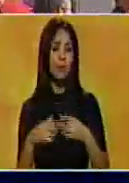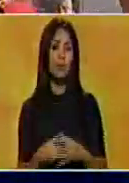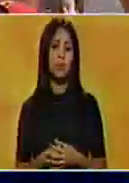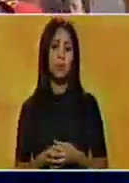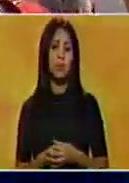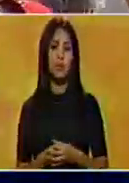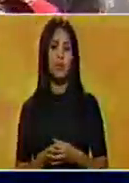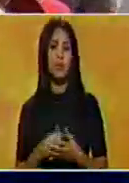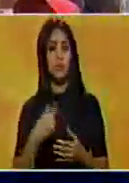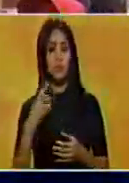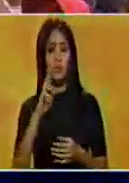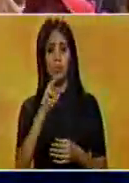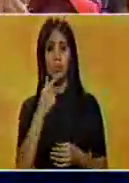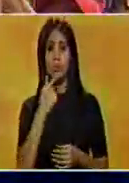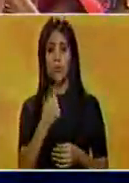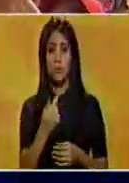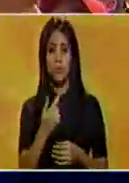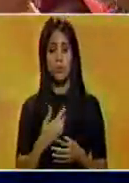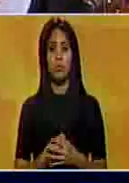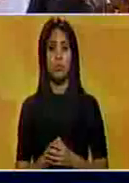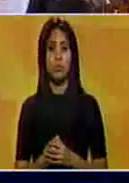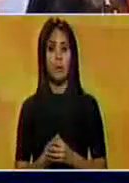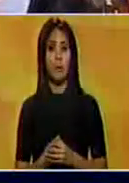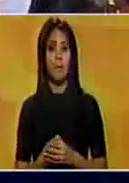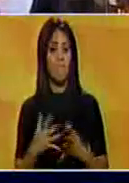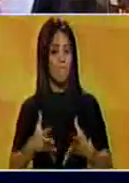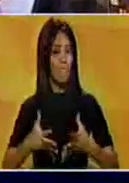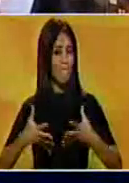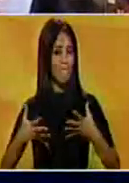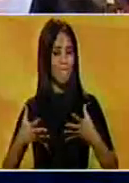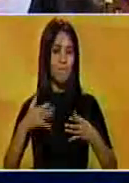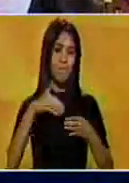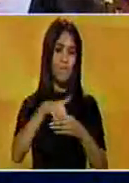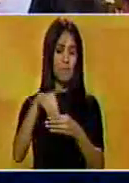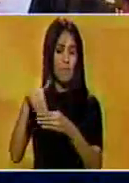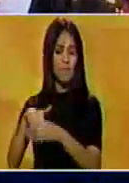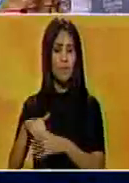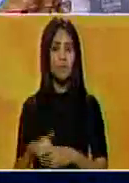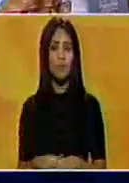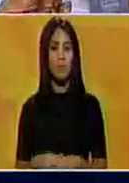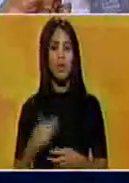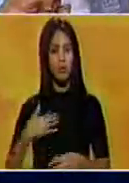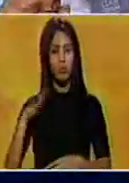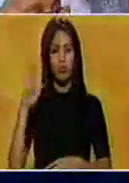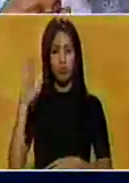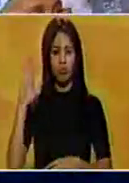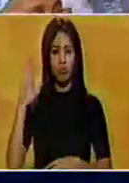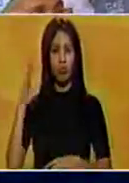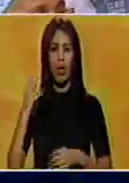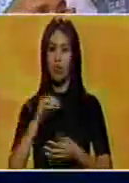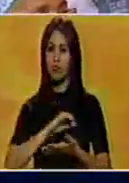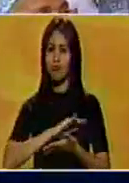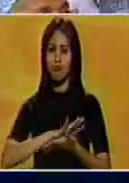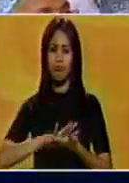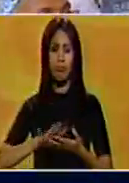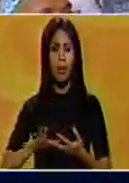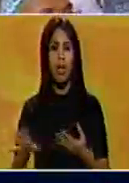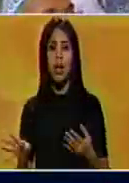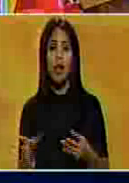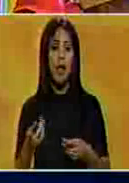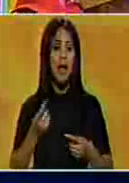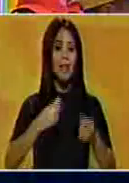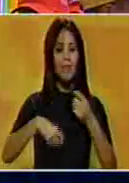Rodríguez dijo que de resultar victorioso en los comicios regionales, se compromete con acabar la reventa de